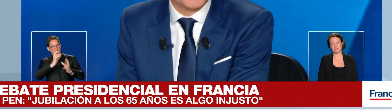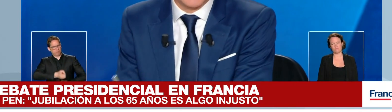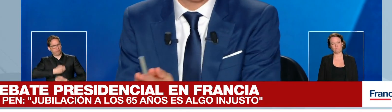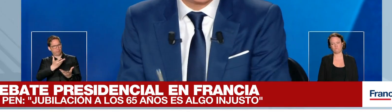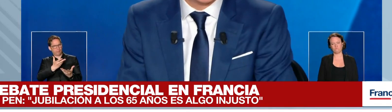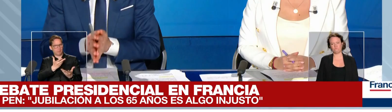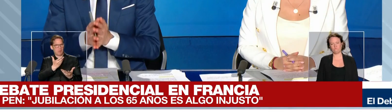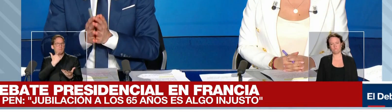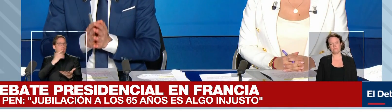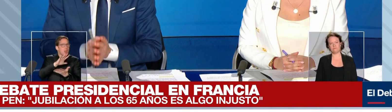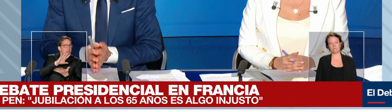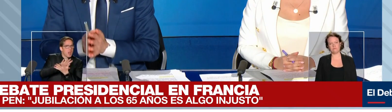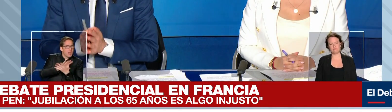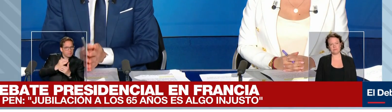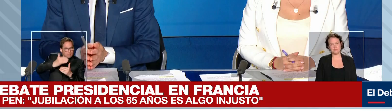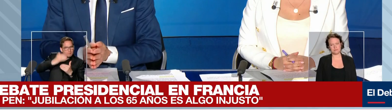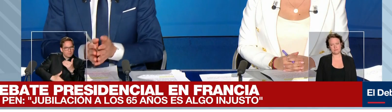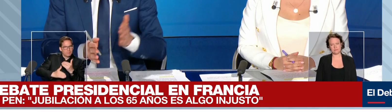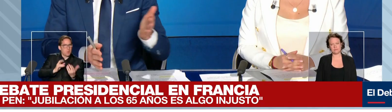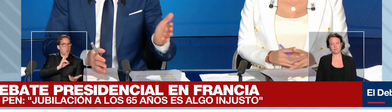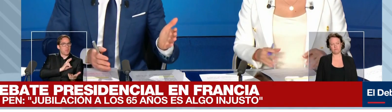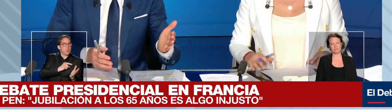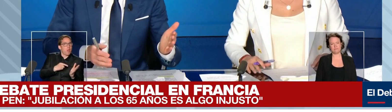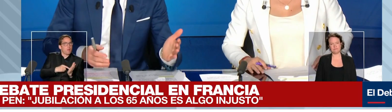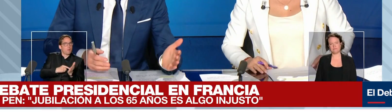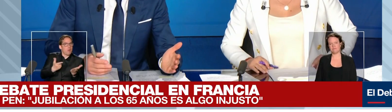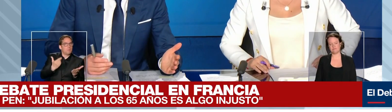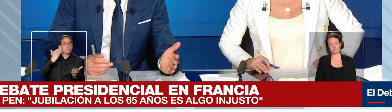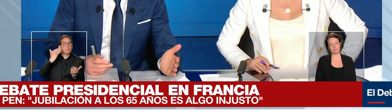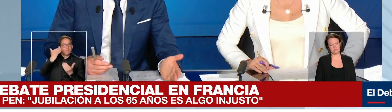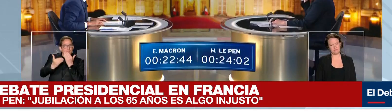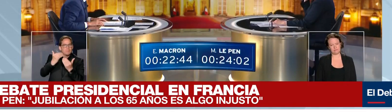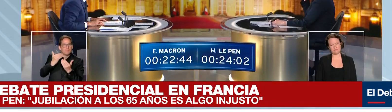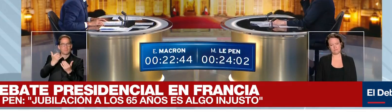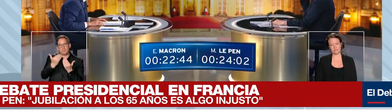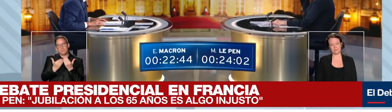a los franceses esta noche a qué edad se jubilarán al final